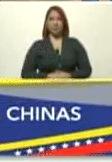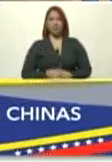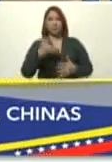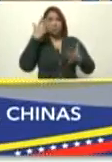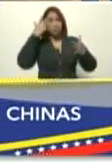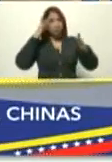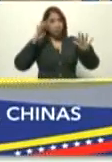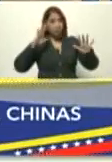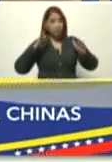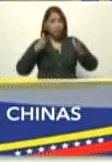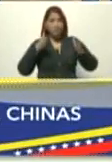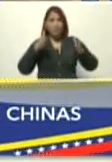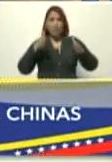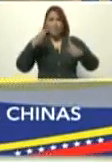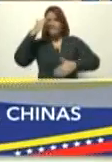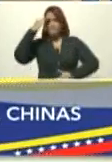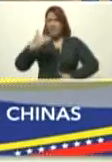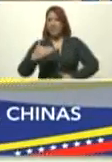pretenden por la vía militar